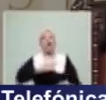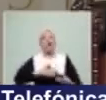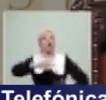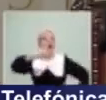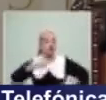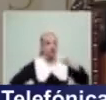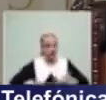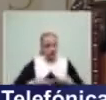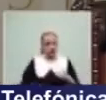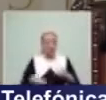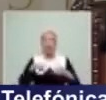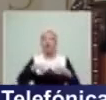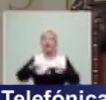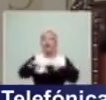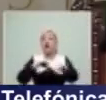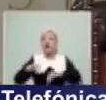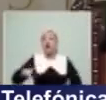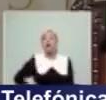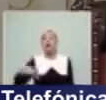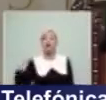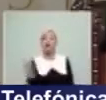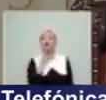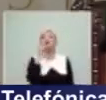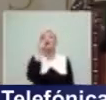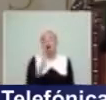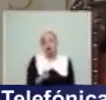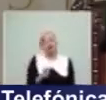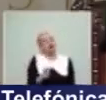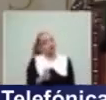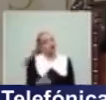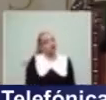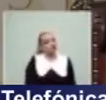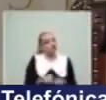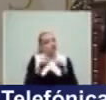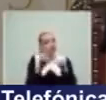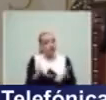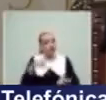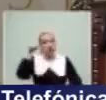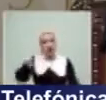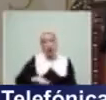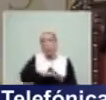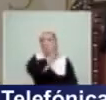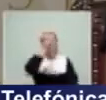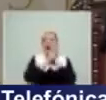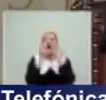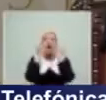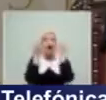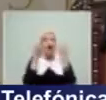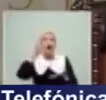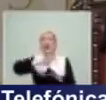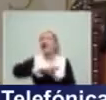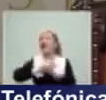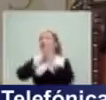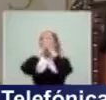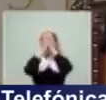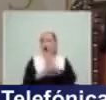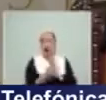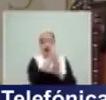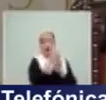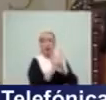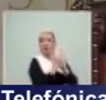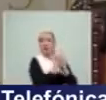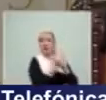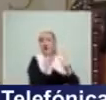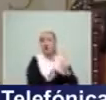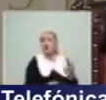asuntos le tocan a cada uno de ellos. La carga de trabajo es muy intensa. Conforme los asuntos se van llegando a la